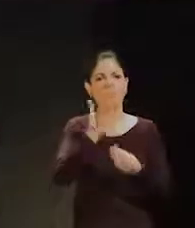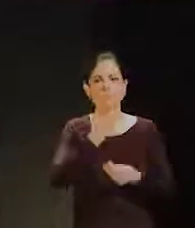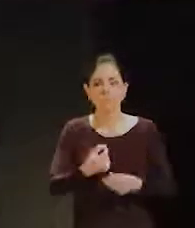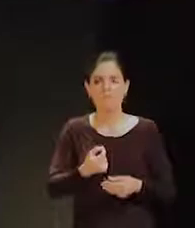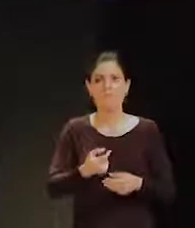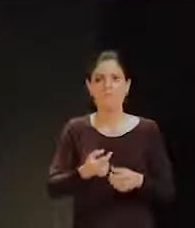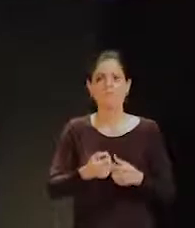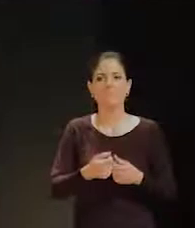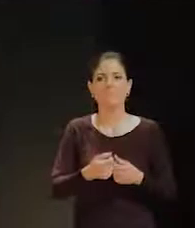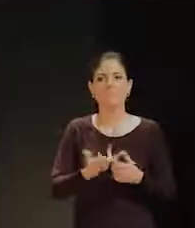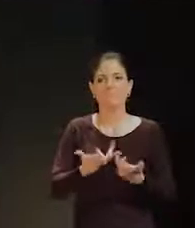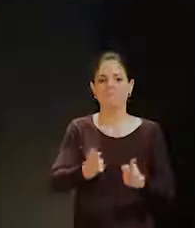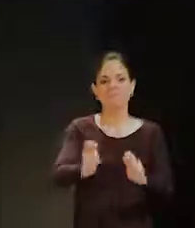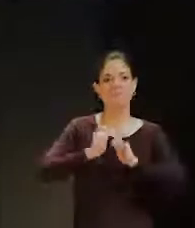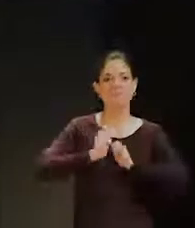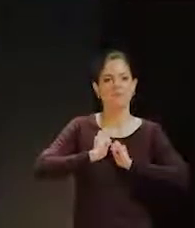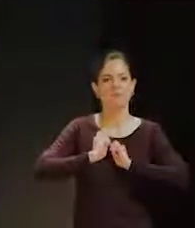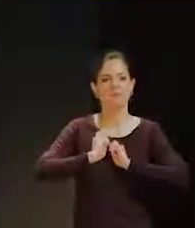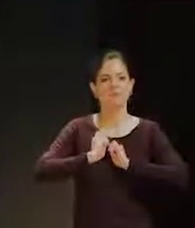frágil y que no te da ninguna